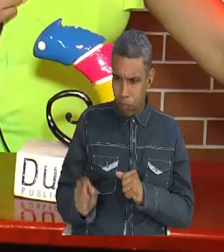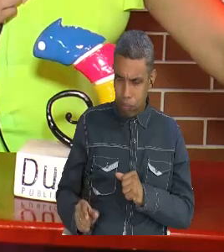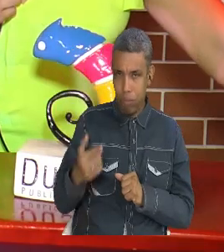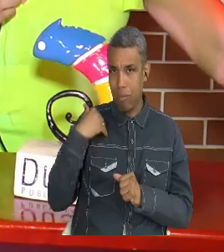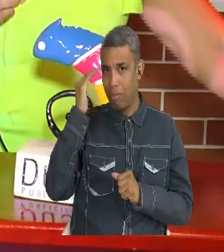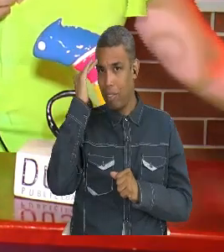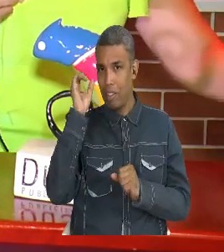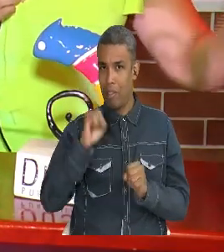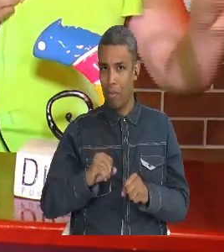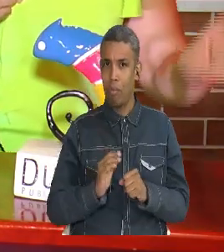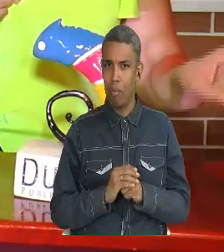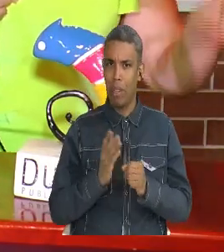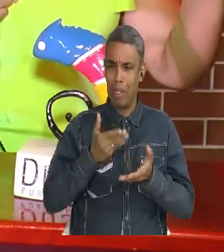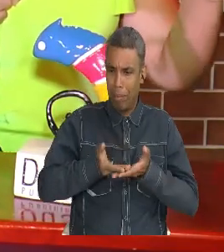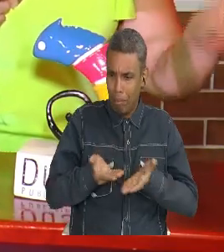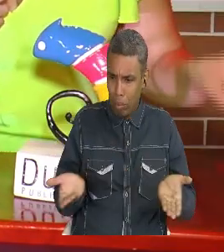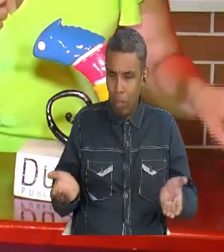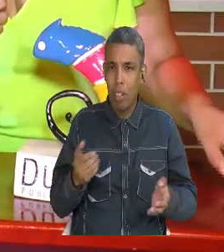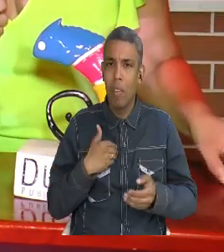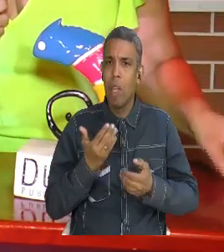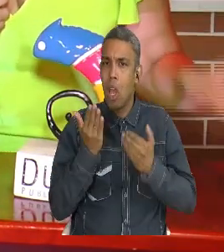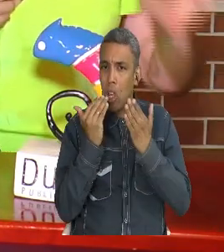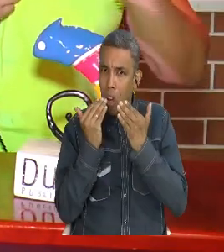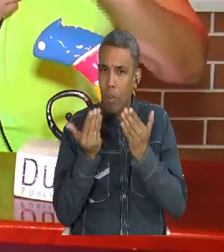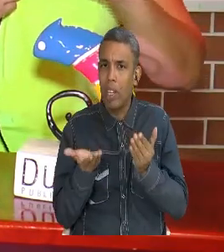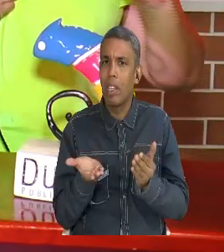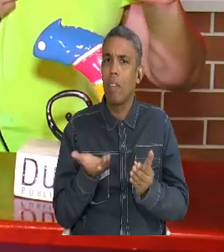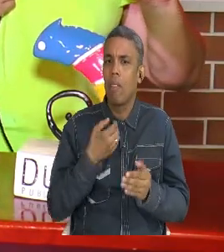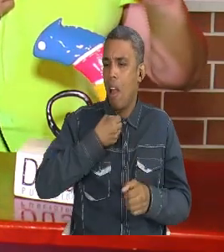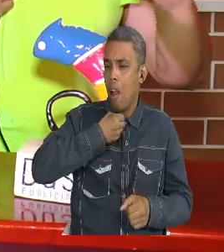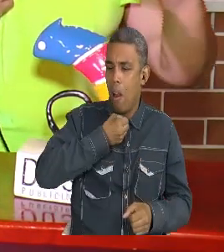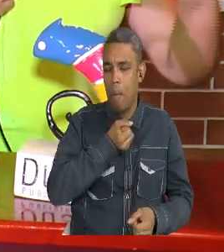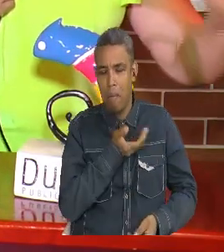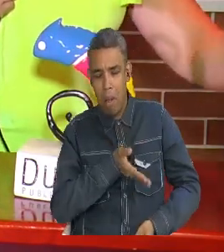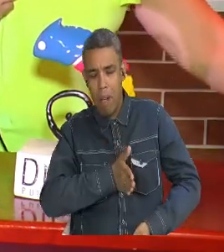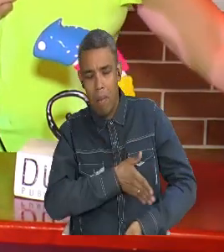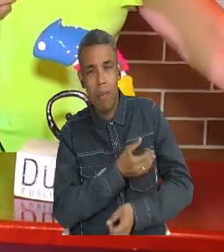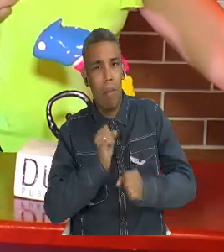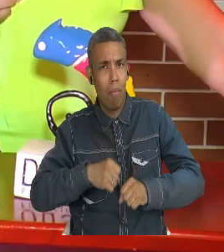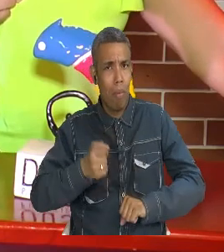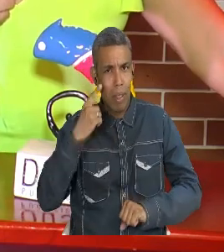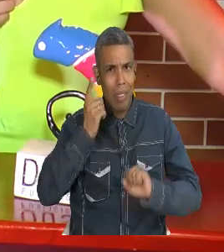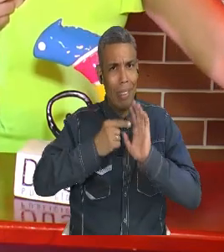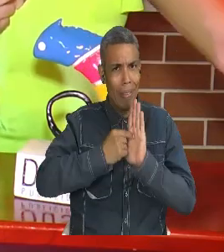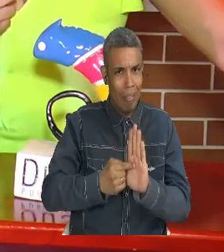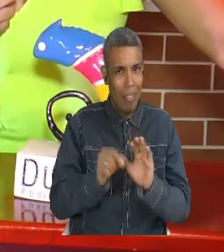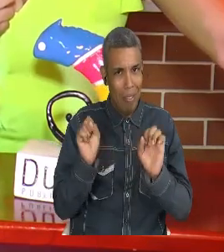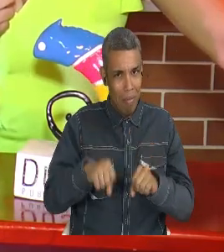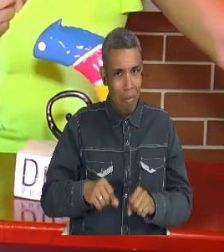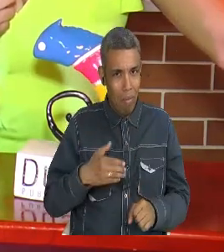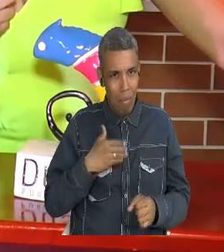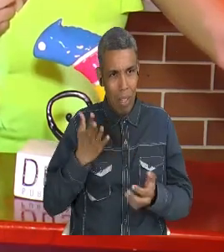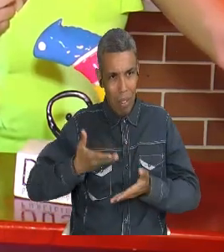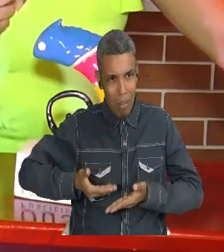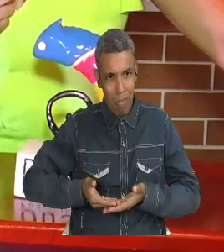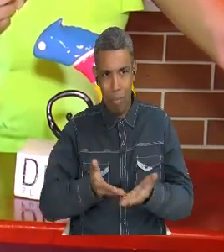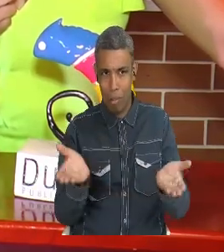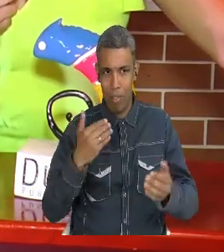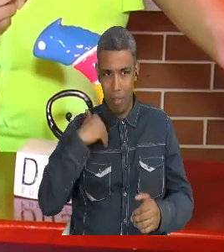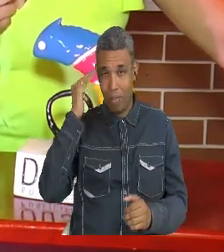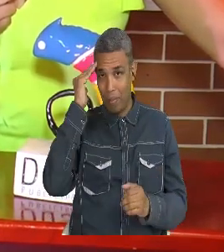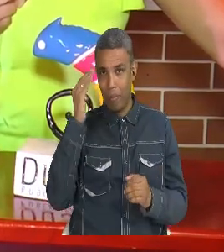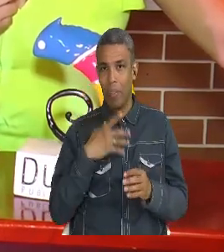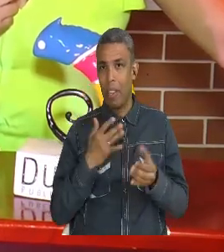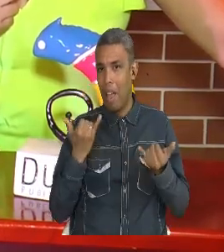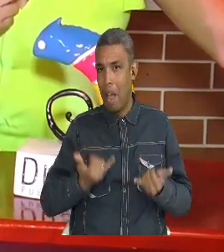establecimiento, para que todos ustedes conozcan nuestros platos, nuestros artistas y todo lo que la cervecería tiene para llevar a todos sus hogares. Por ahora